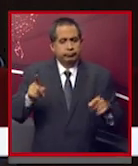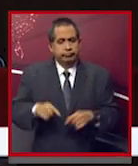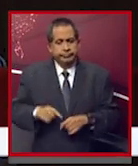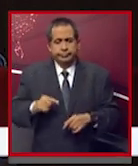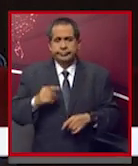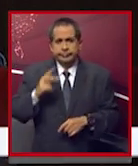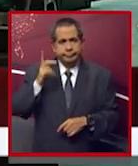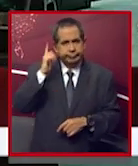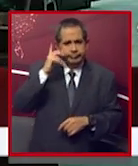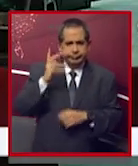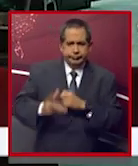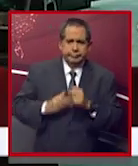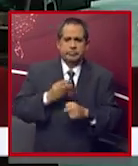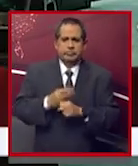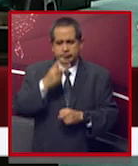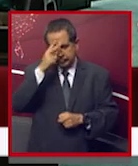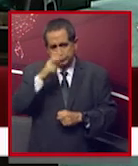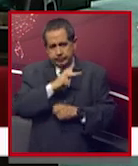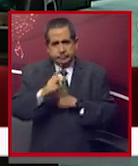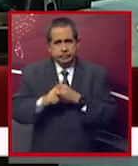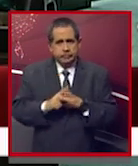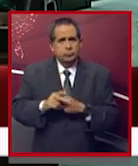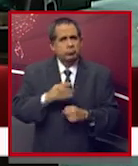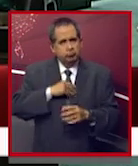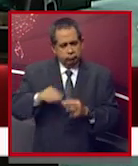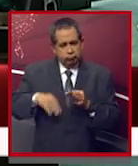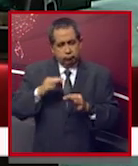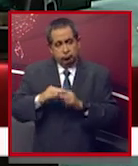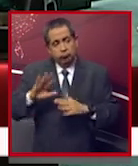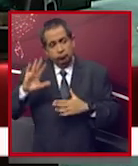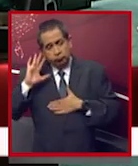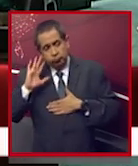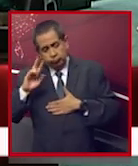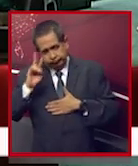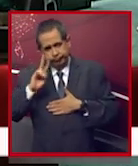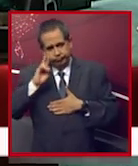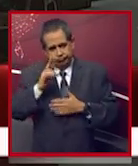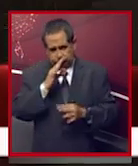mejorar el país y confió en que cumplan las promesas de campaña.